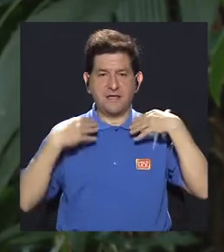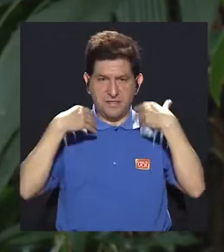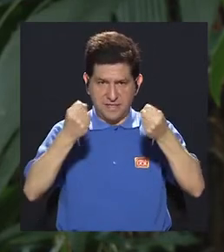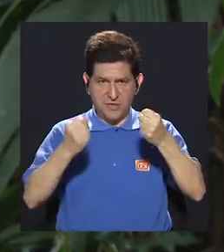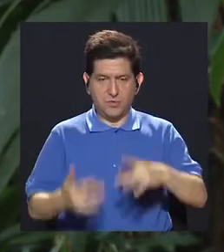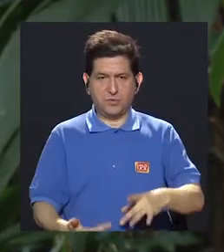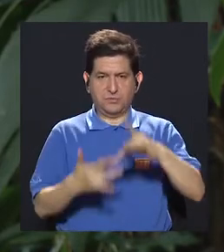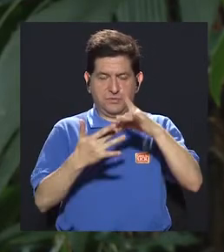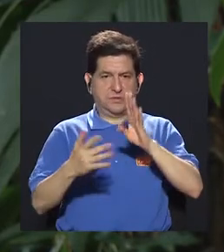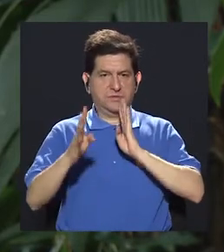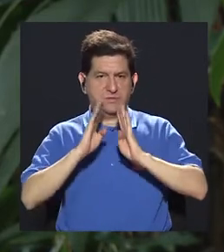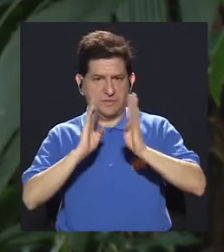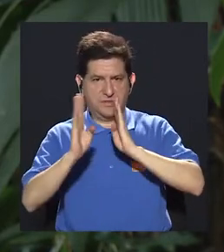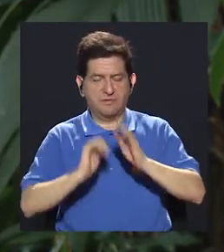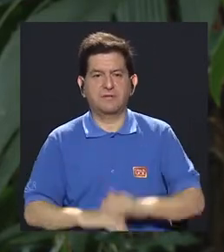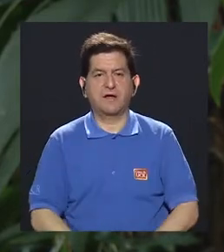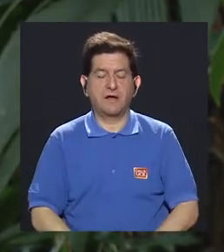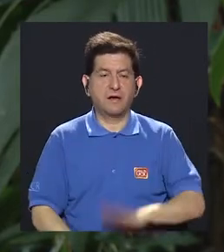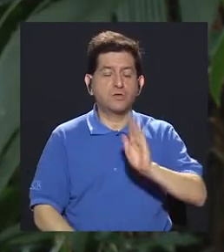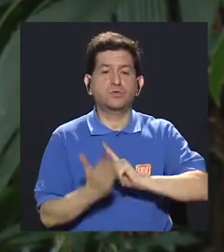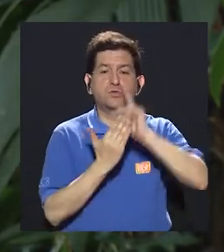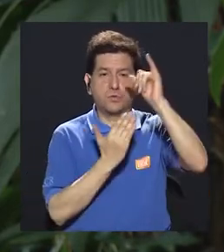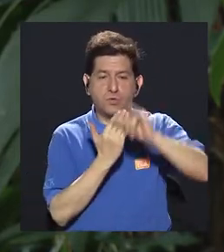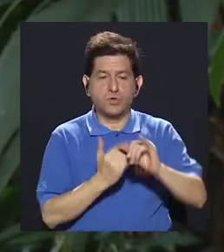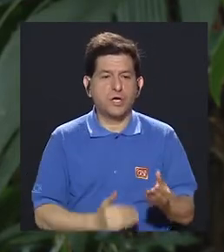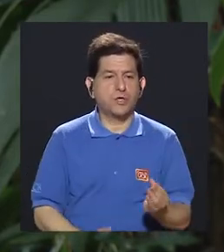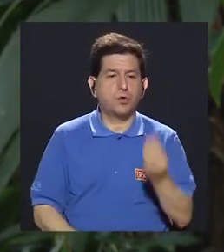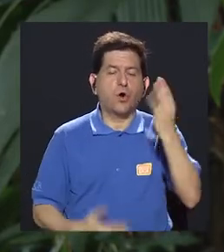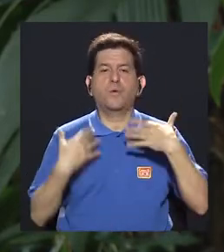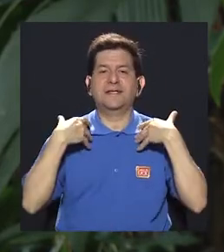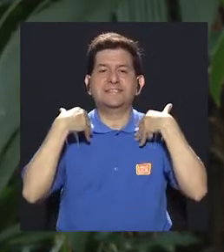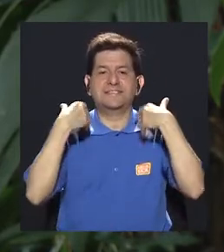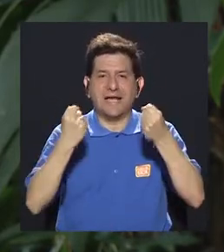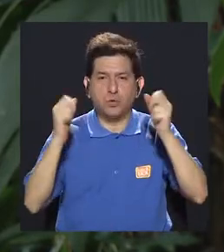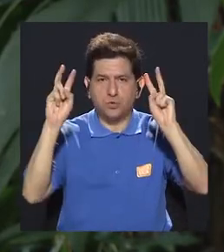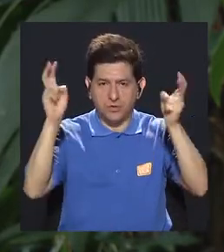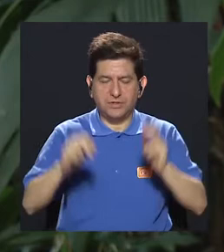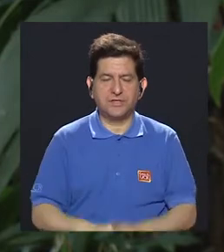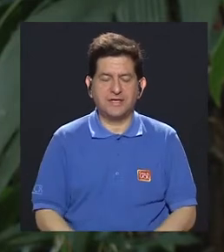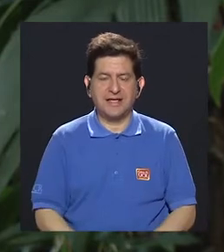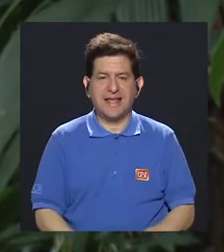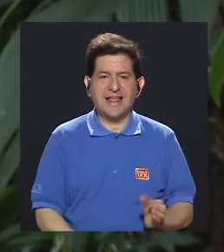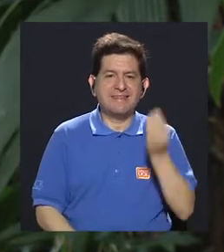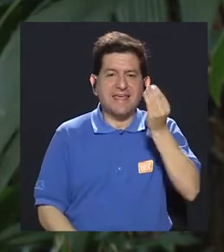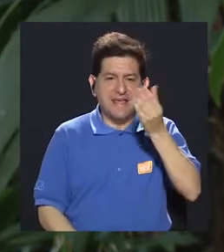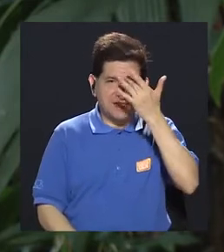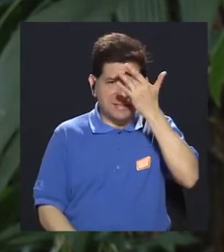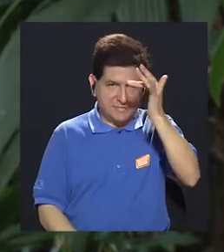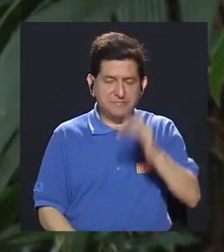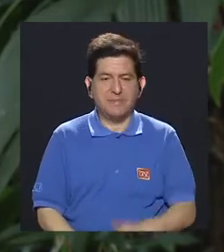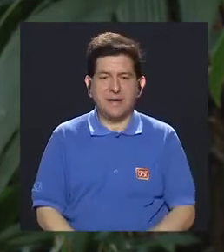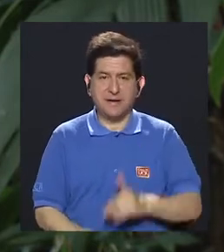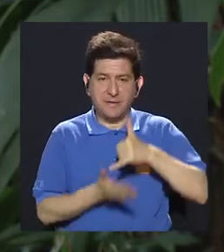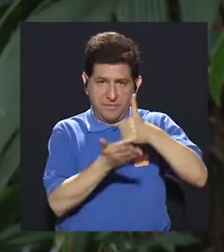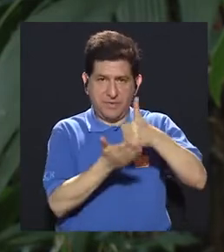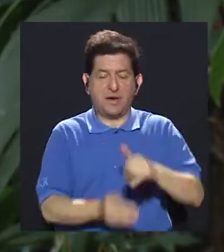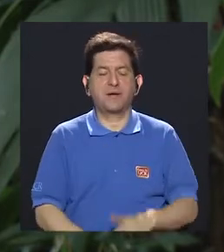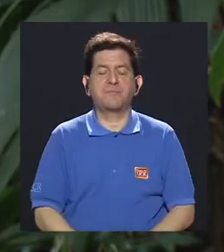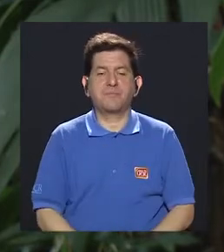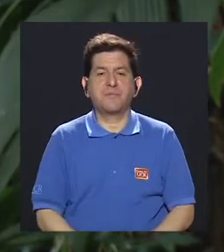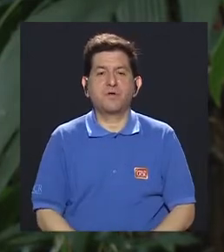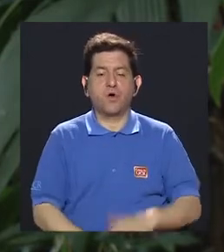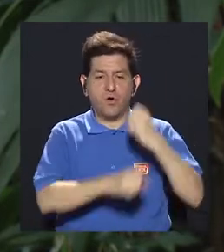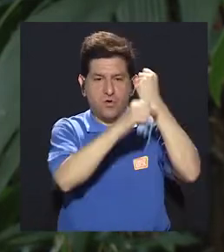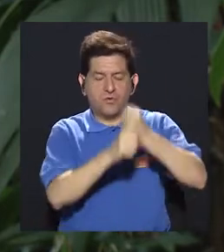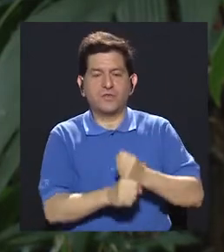En especial, vamos a conversar acerca de su proyecto Joven Salud. Think Smart recibió el premio de la Fundación